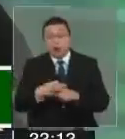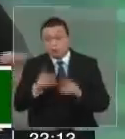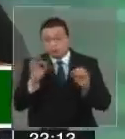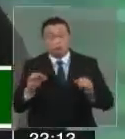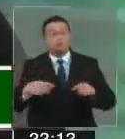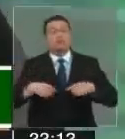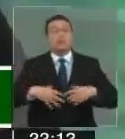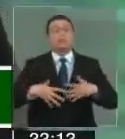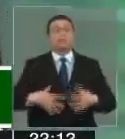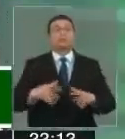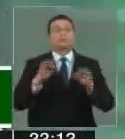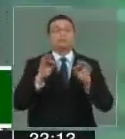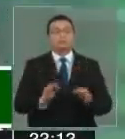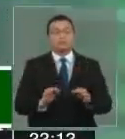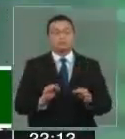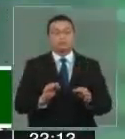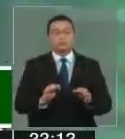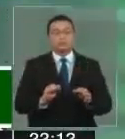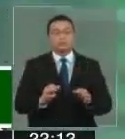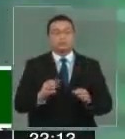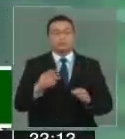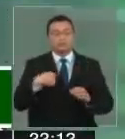embarazada y cuando fui a buscar